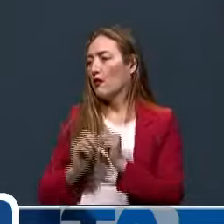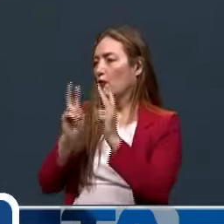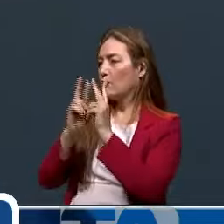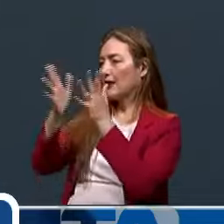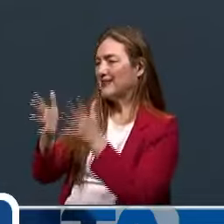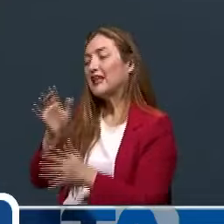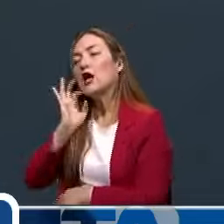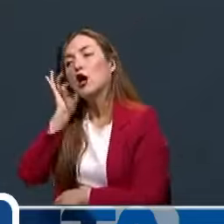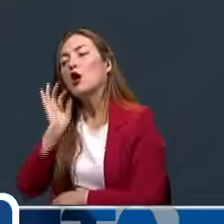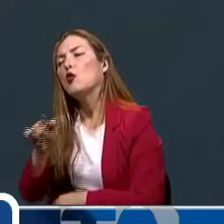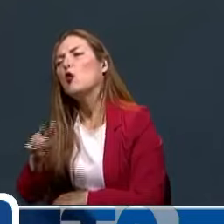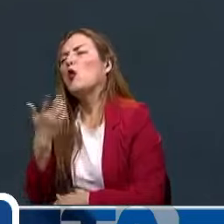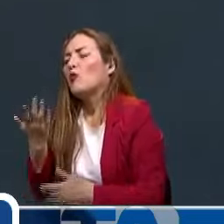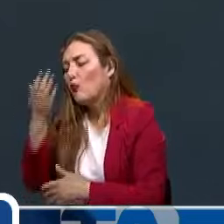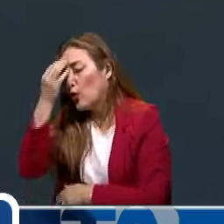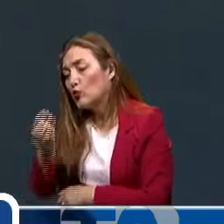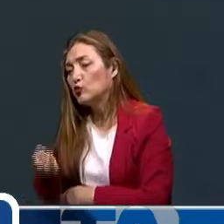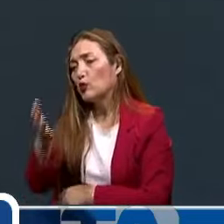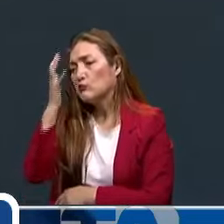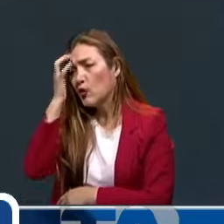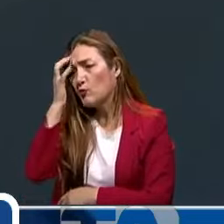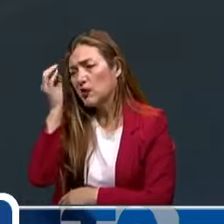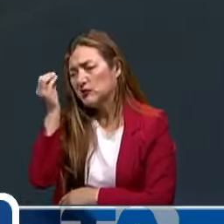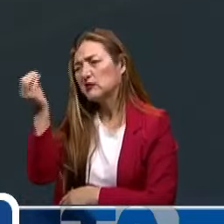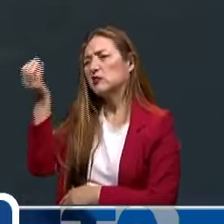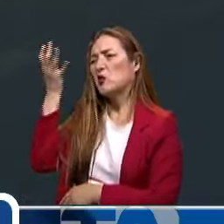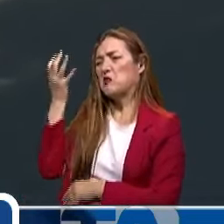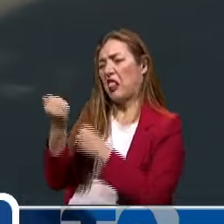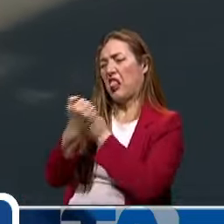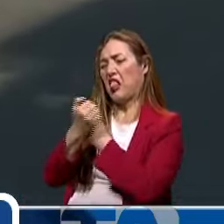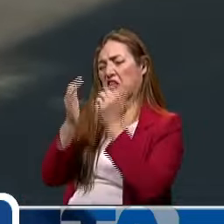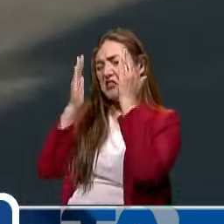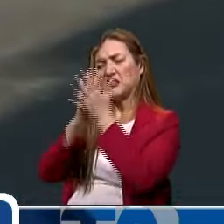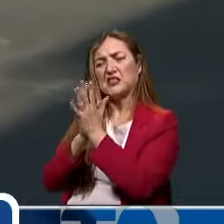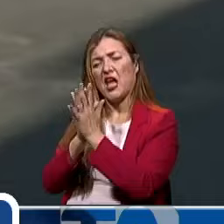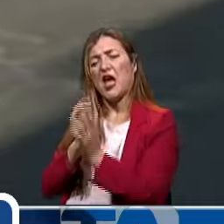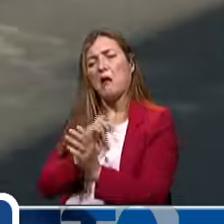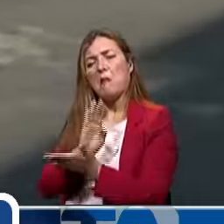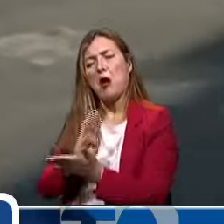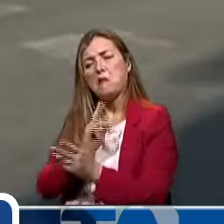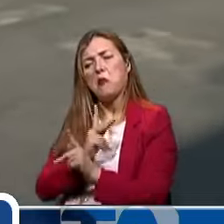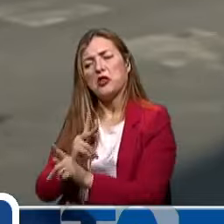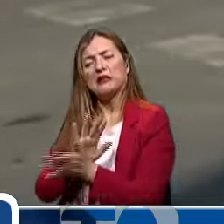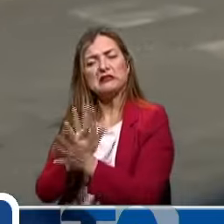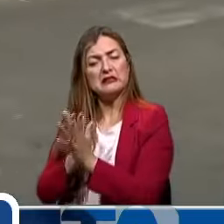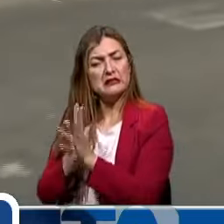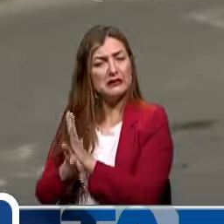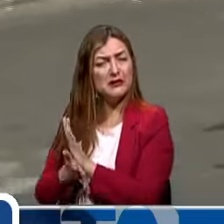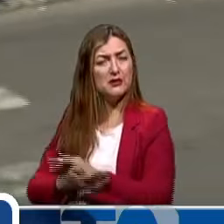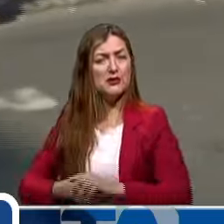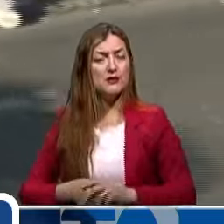comentaban que están preocupados, se sienten olvidados, no hay protección en el barrio. Sí, buenos días. Le pedía de favor